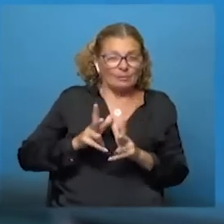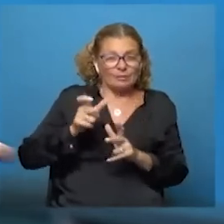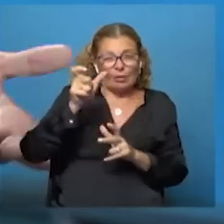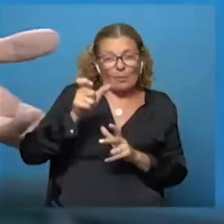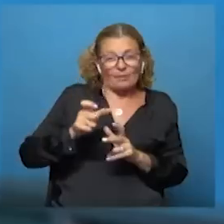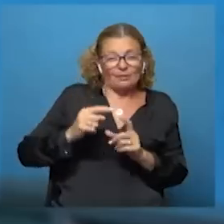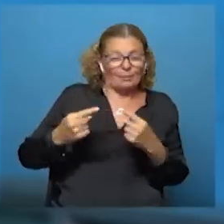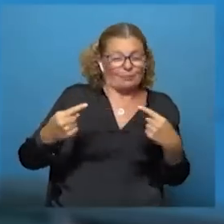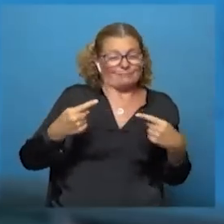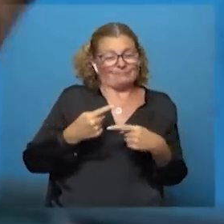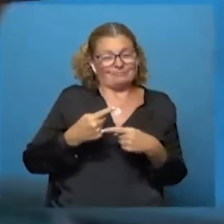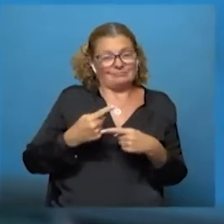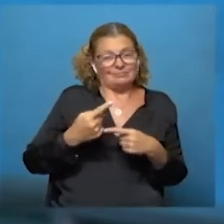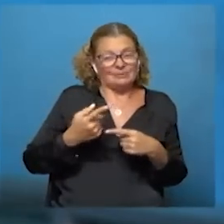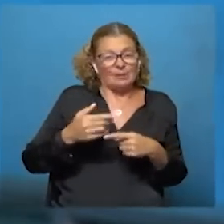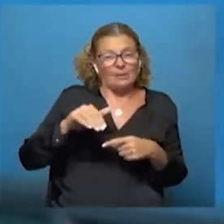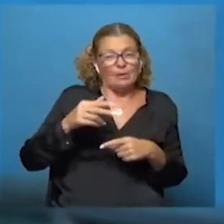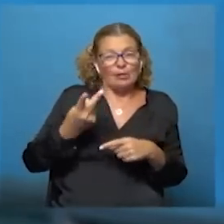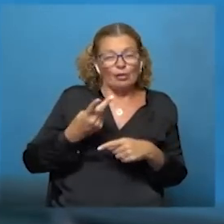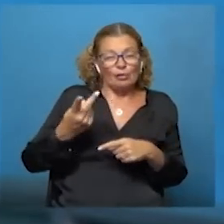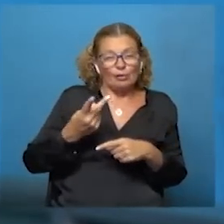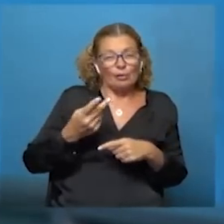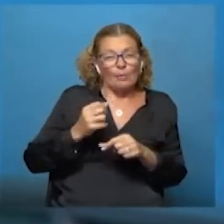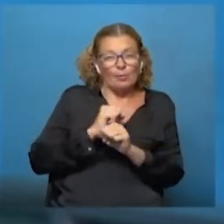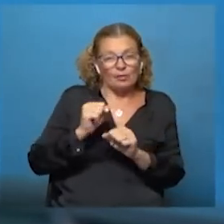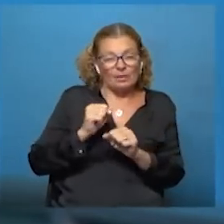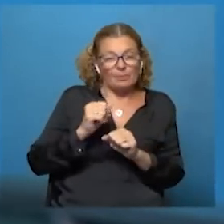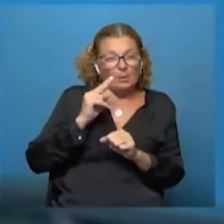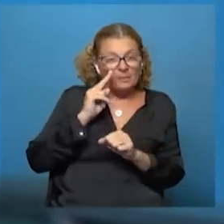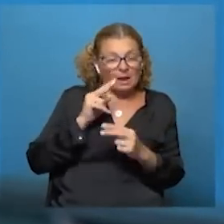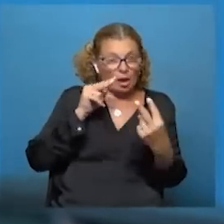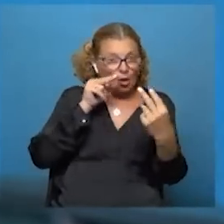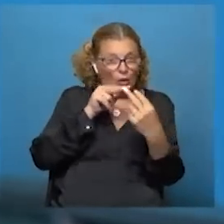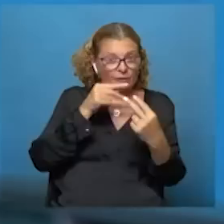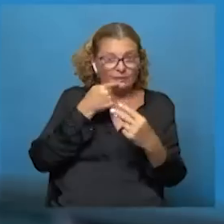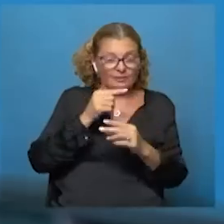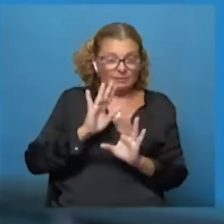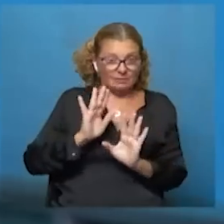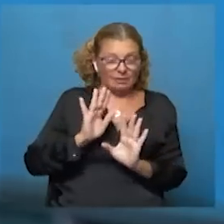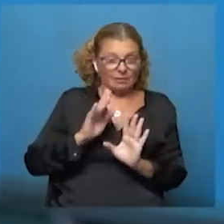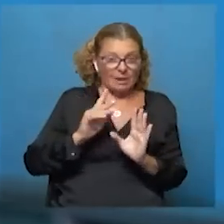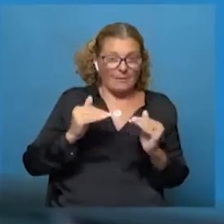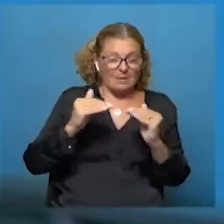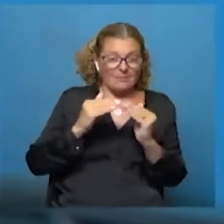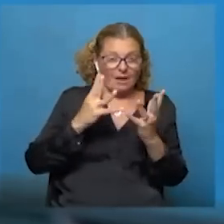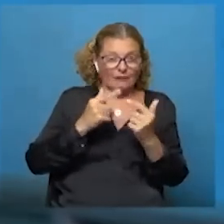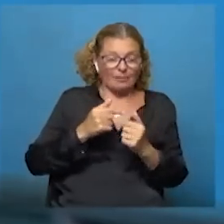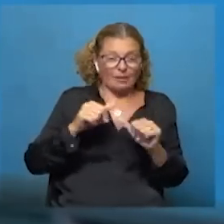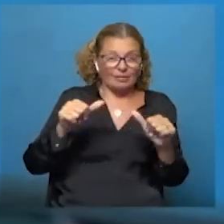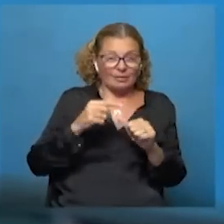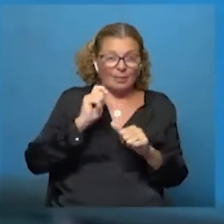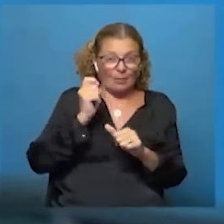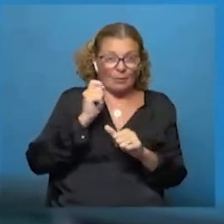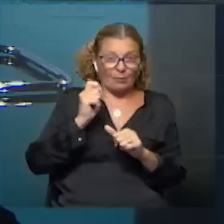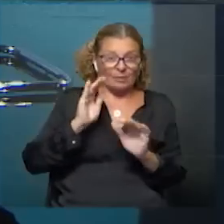persona claro tanto Marta como yo tenemos la capacidad de mirar los ojos decírtelo de la misma manera que lo hacemos público cuando